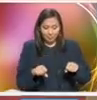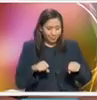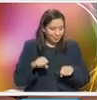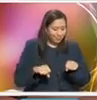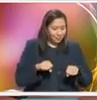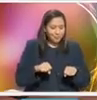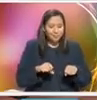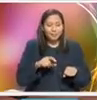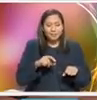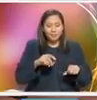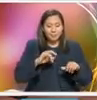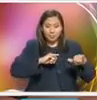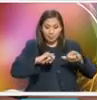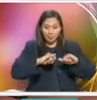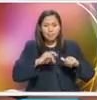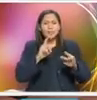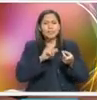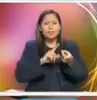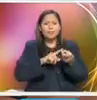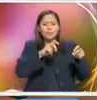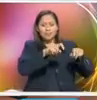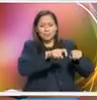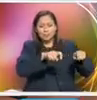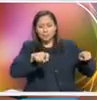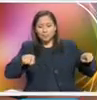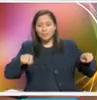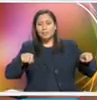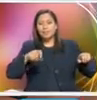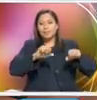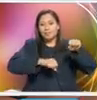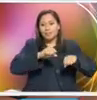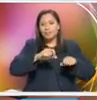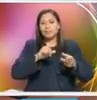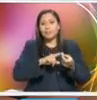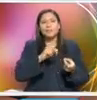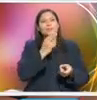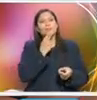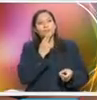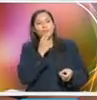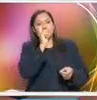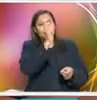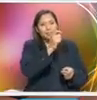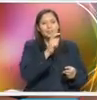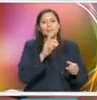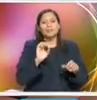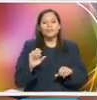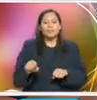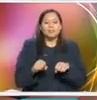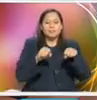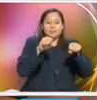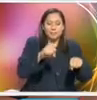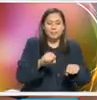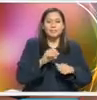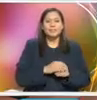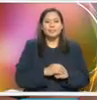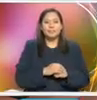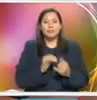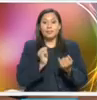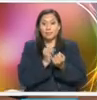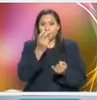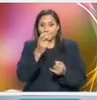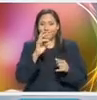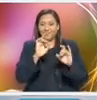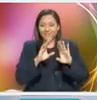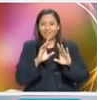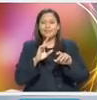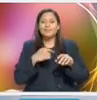justamente todas estas ciclovías para poderse usar, inscribir y entregar tu bicicleta. Entonces, y sobre todo también eso, ¿no? Porque de